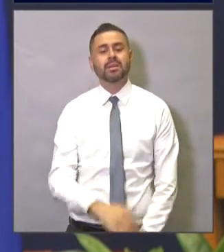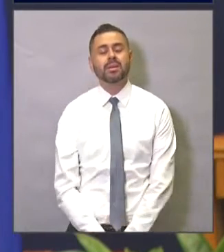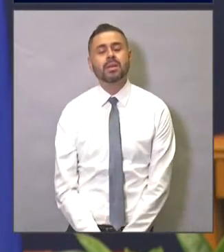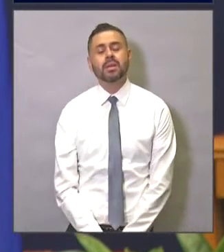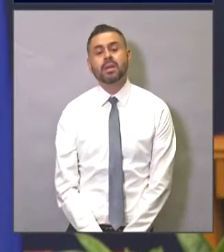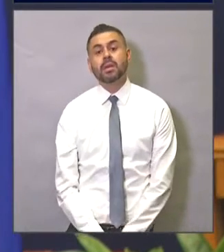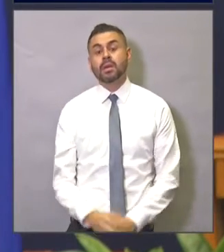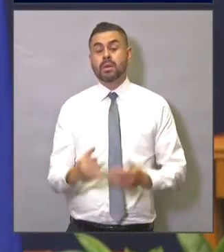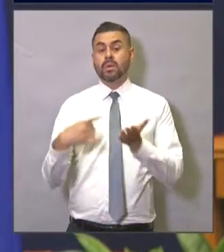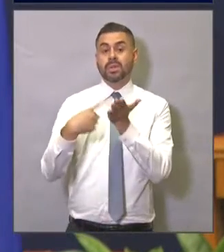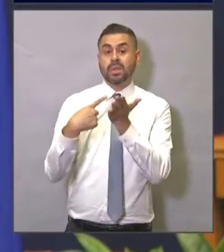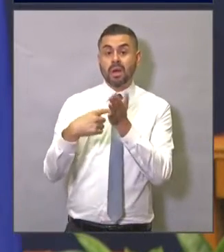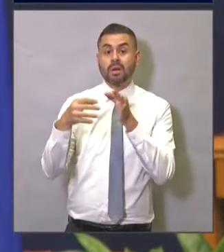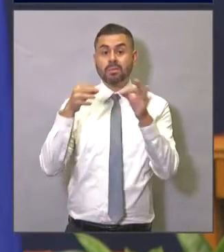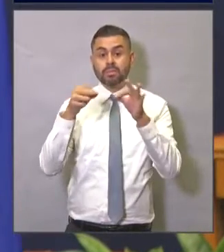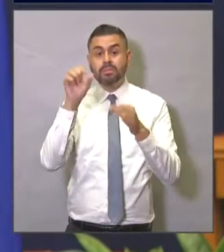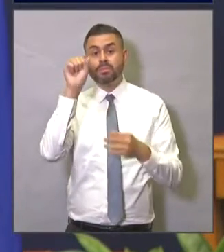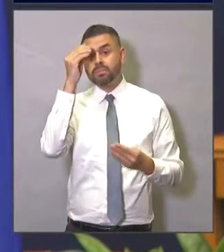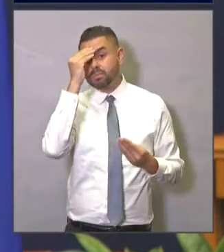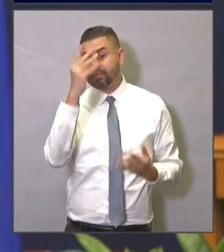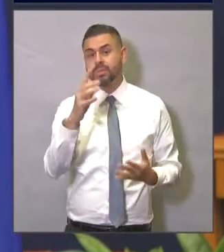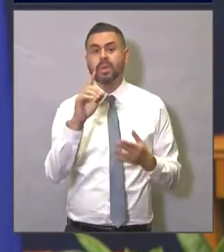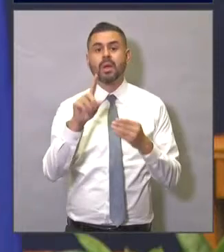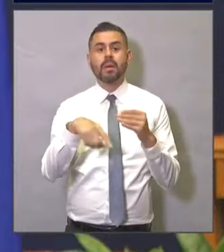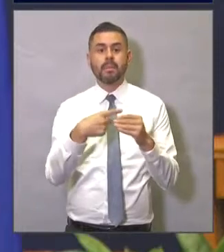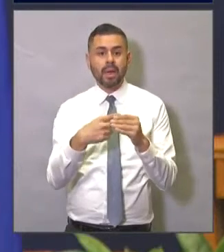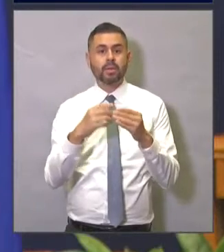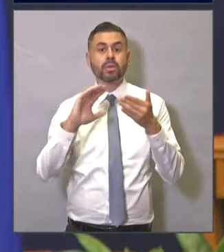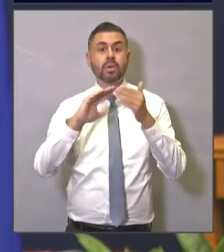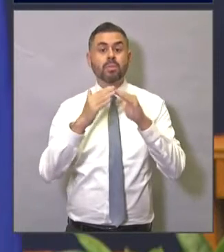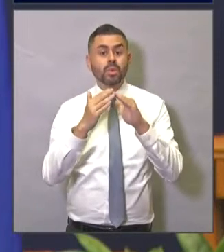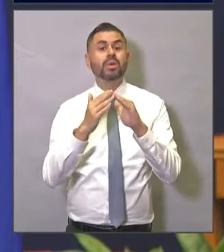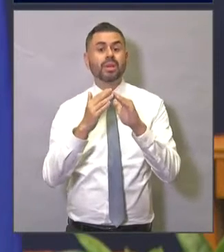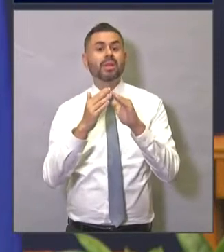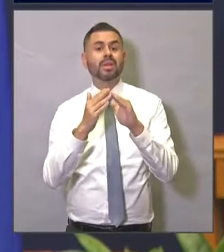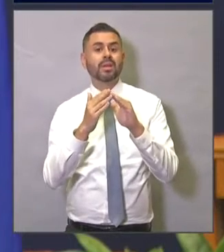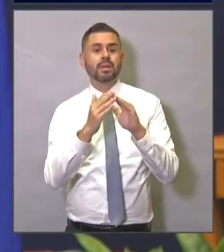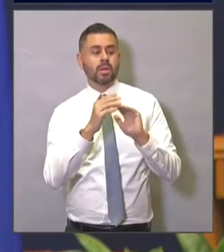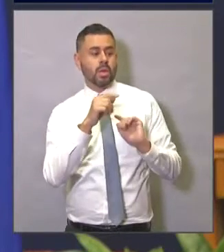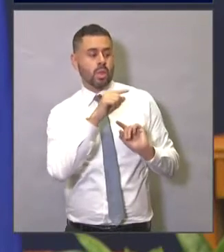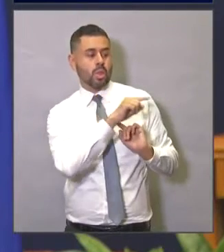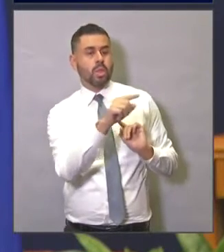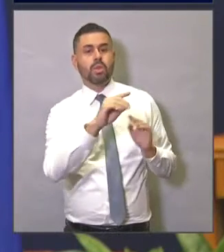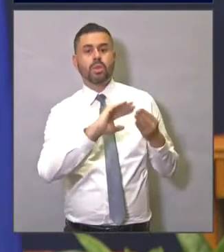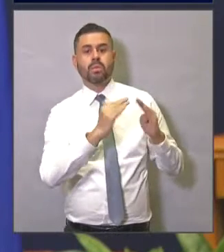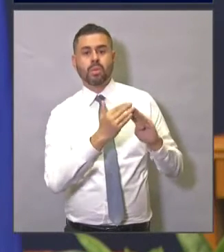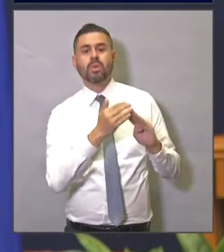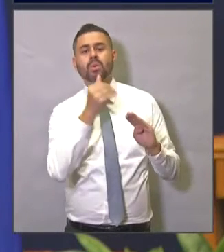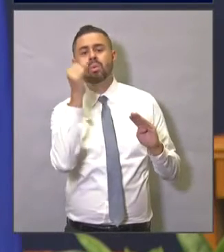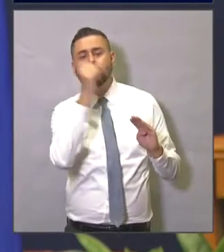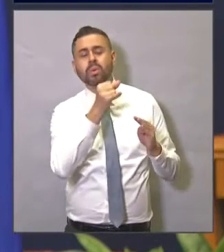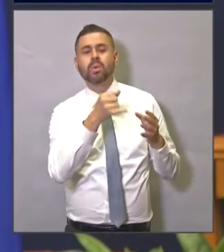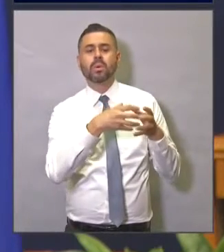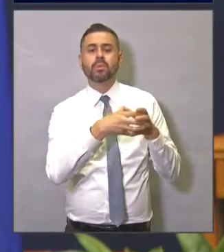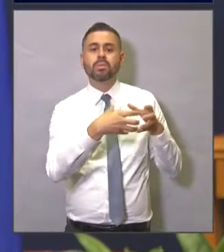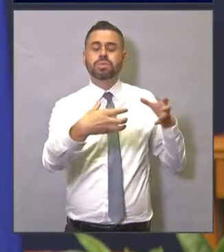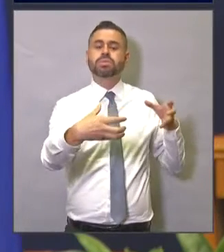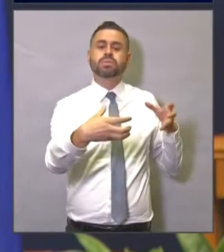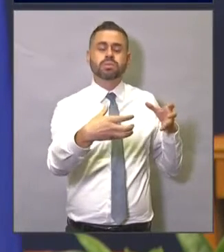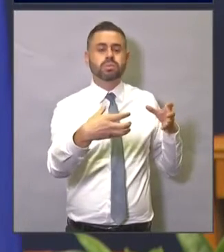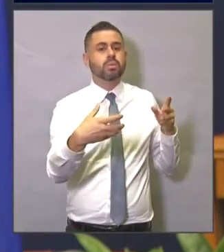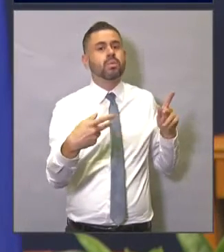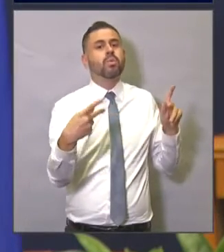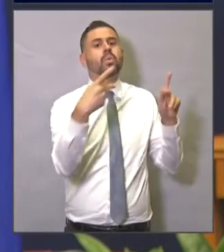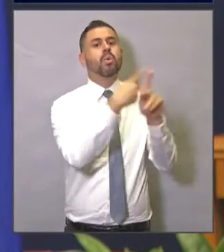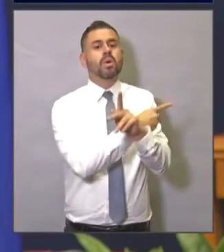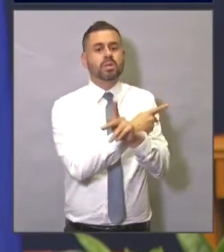poco sobre las comunidades en el condado de Los Ángeles que están experimentando los mayores aumentos en